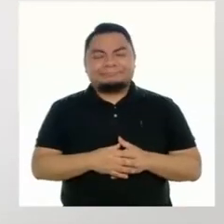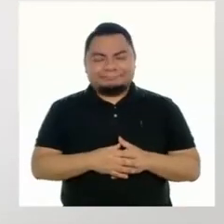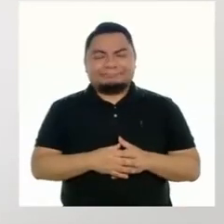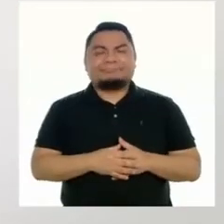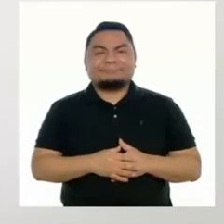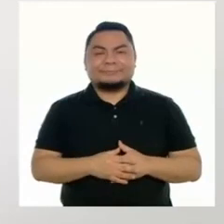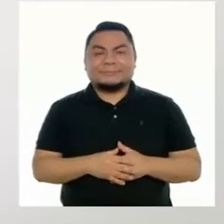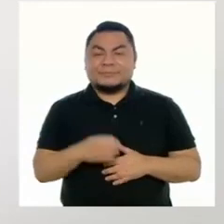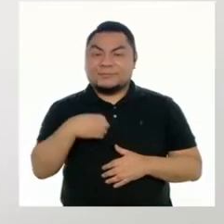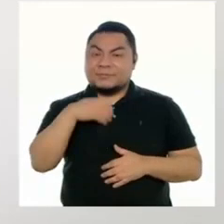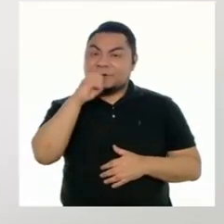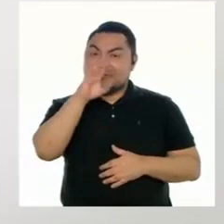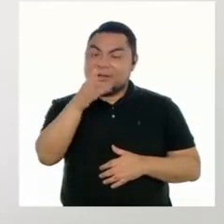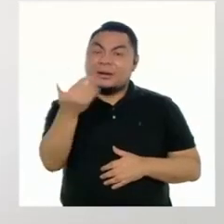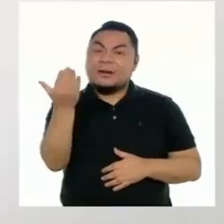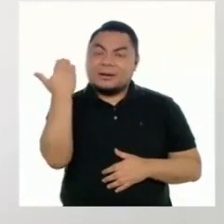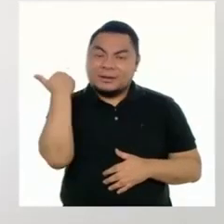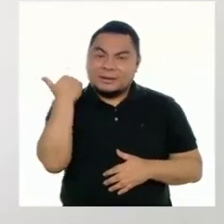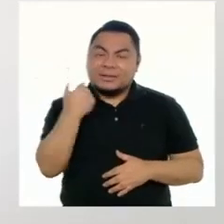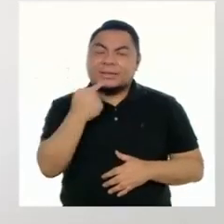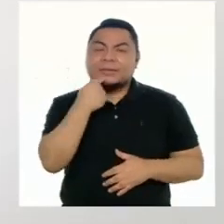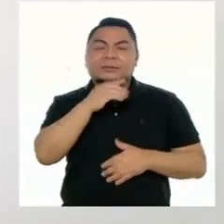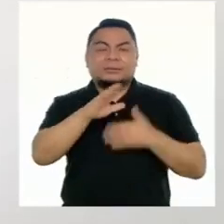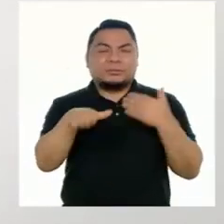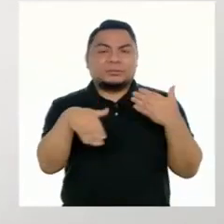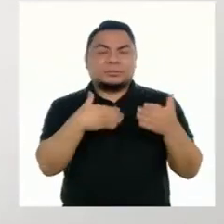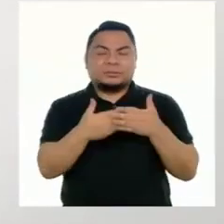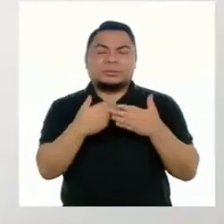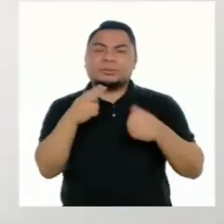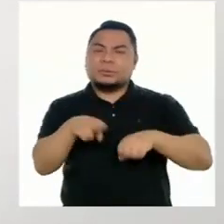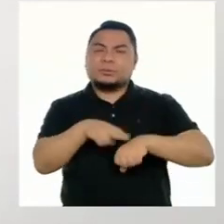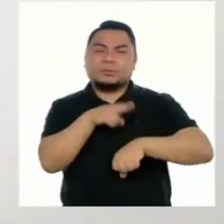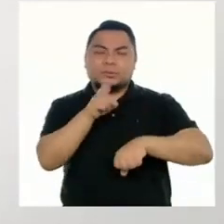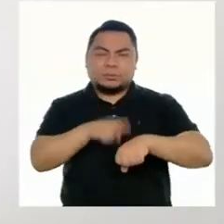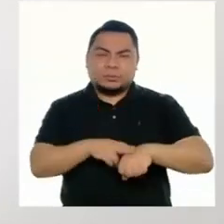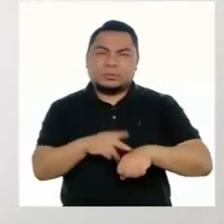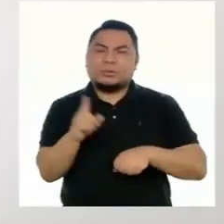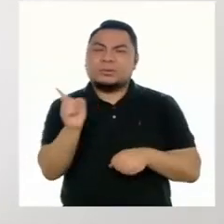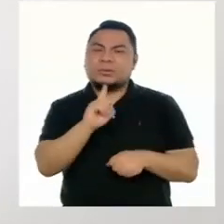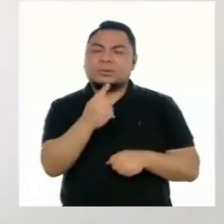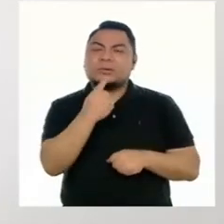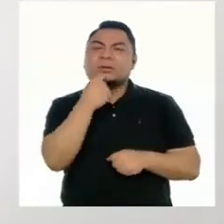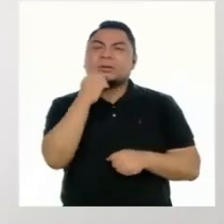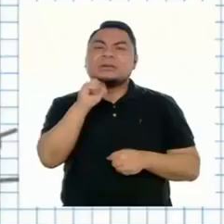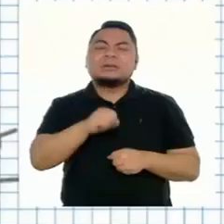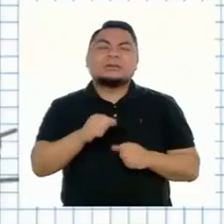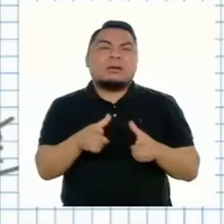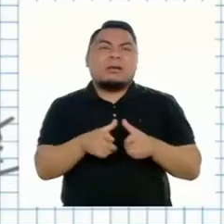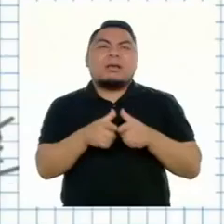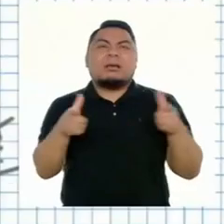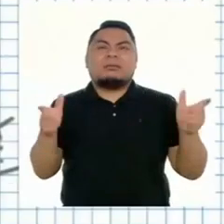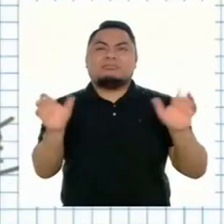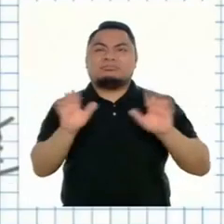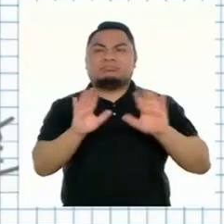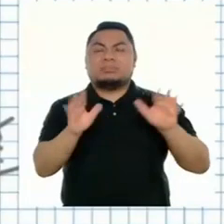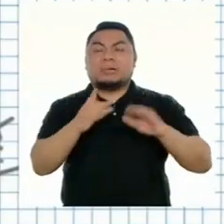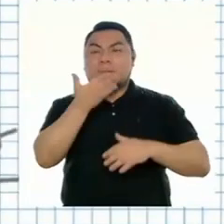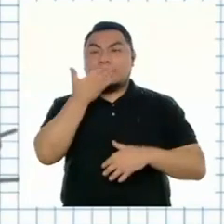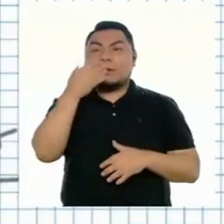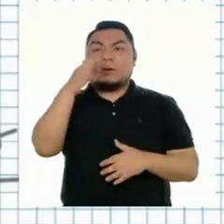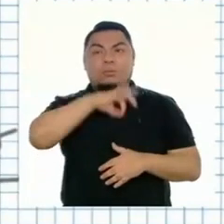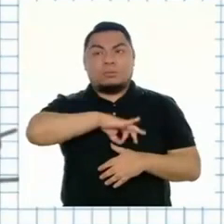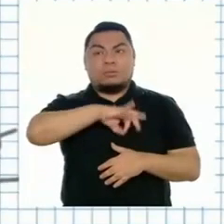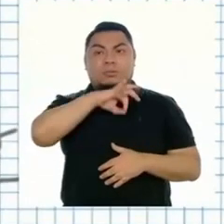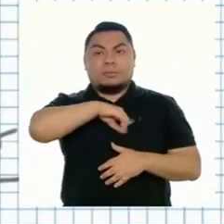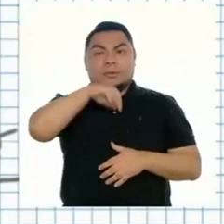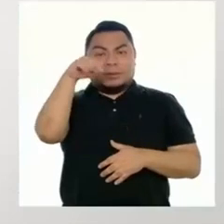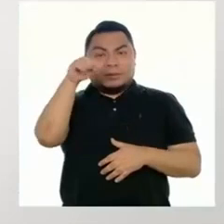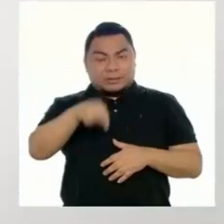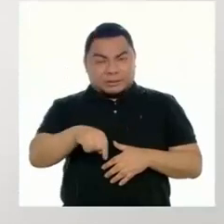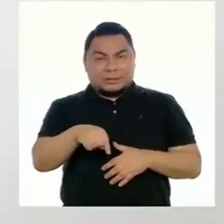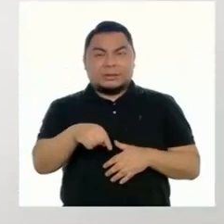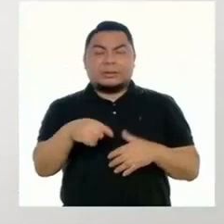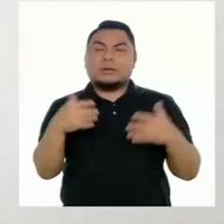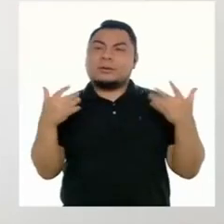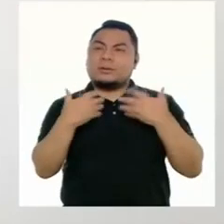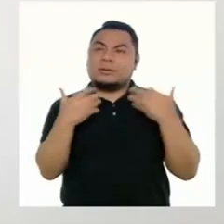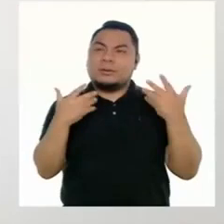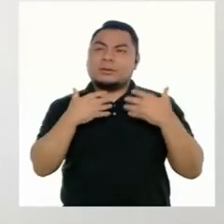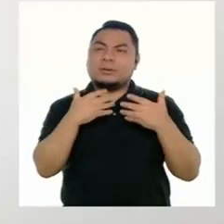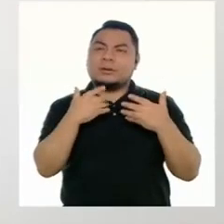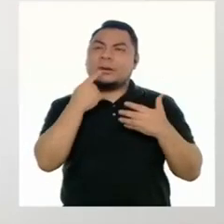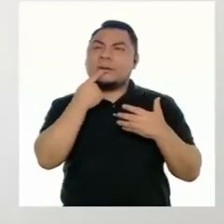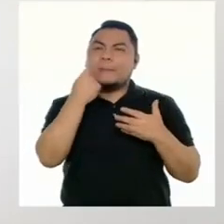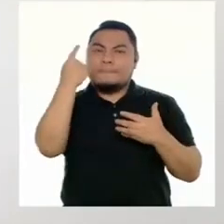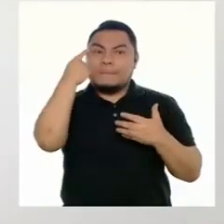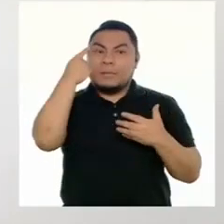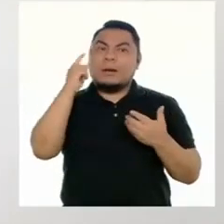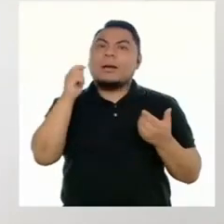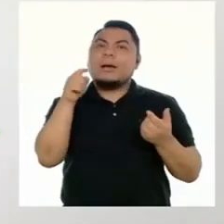hemos hablado antes, los recursos naturales no son infinitos. Mejor aprovechamos este susto para